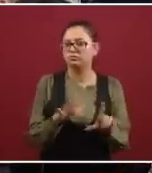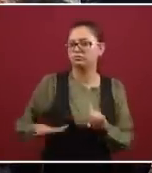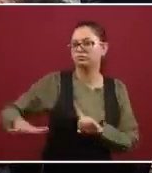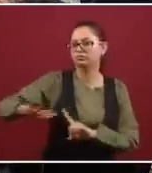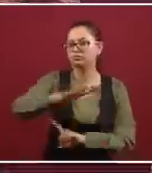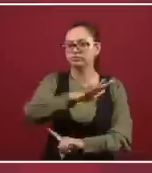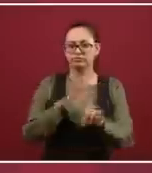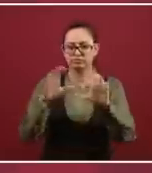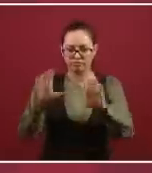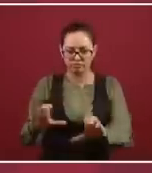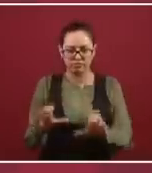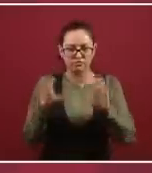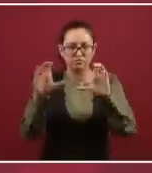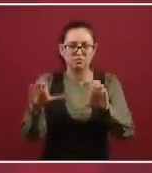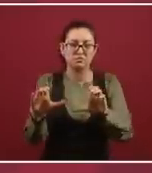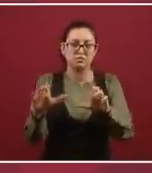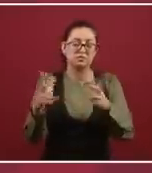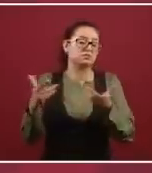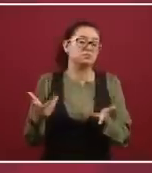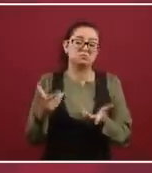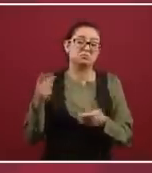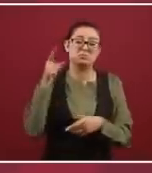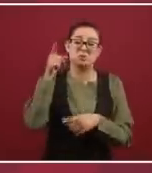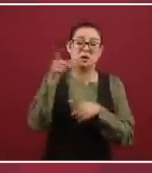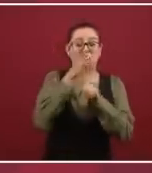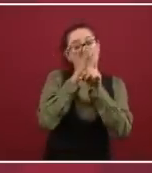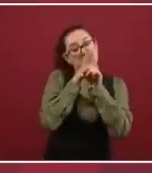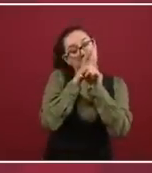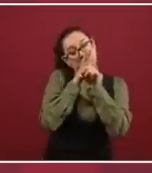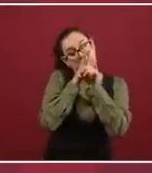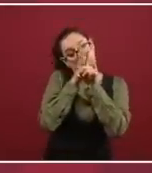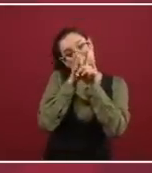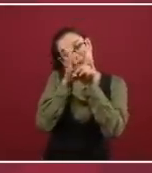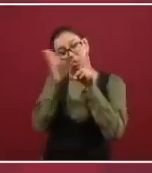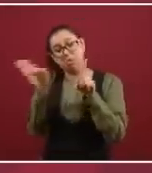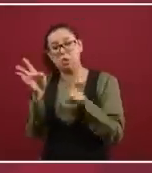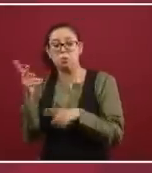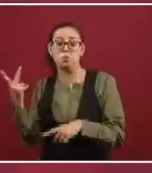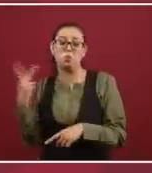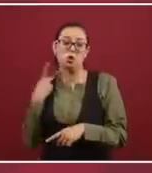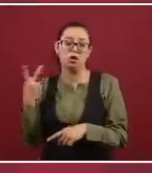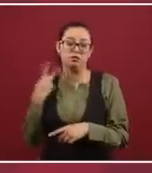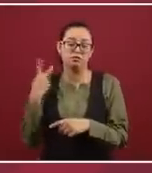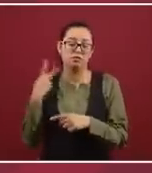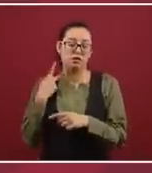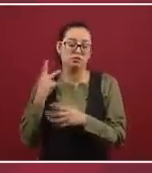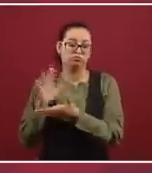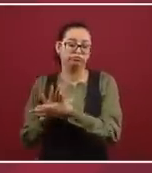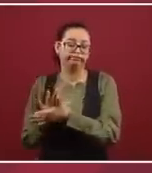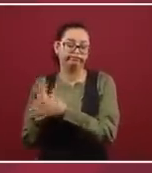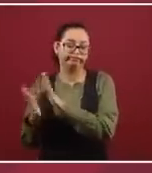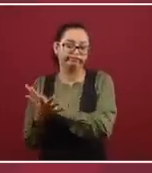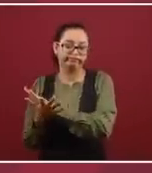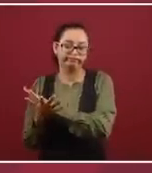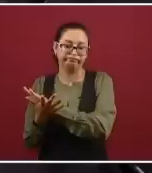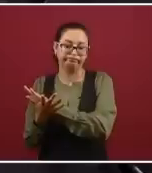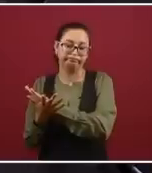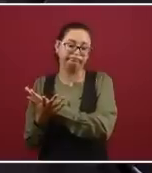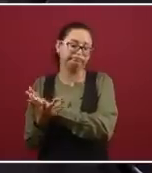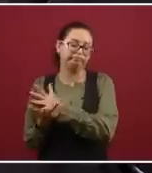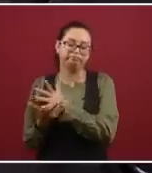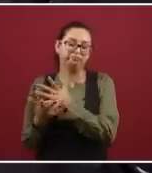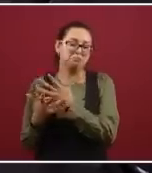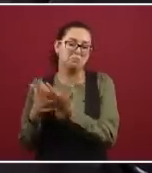sociedad, se dedicó a funciones políticas. La mayor parte